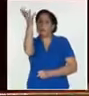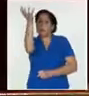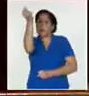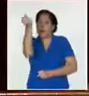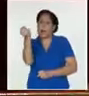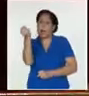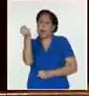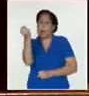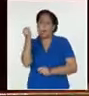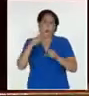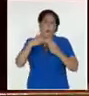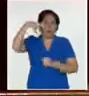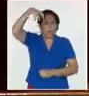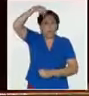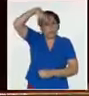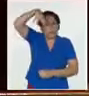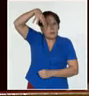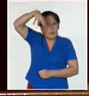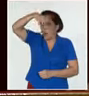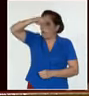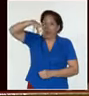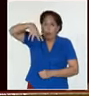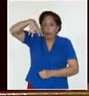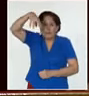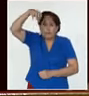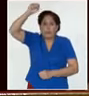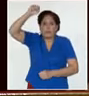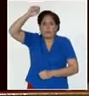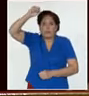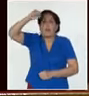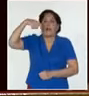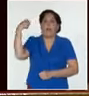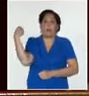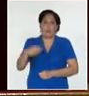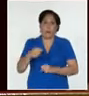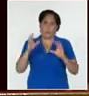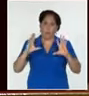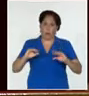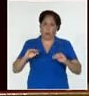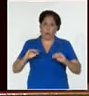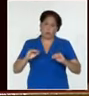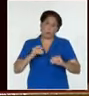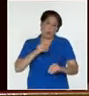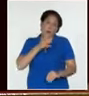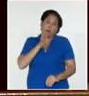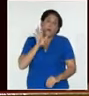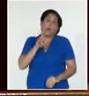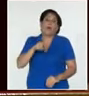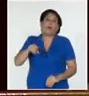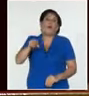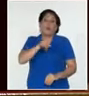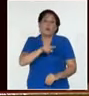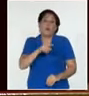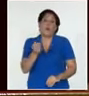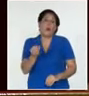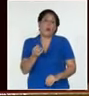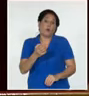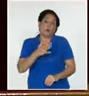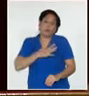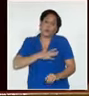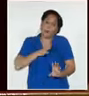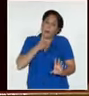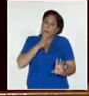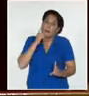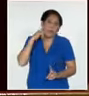nuestro pensamiento, en nuestra forma de actuar. Quizás esta sea la oportunidad que no hemos sabido darnos de